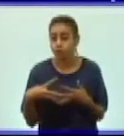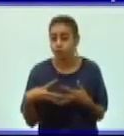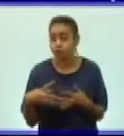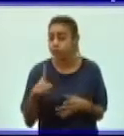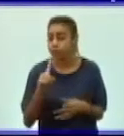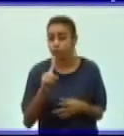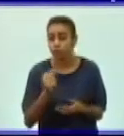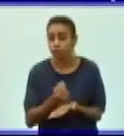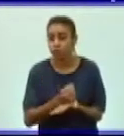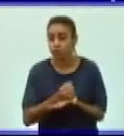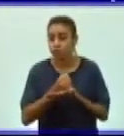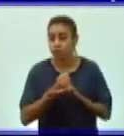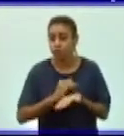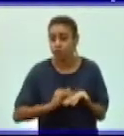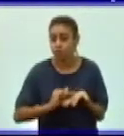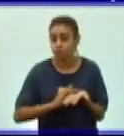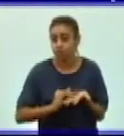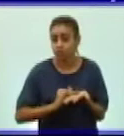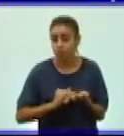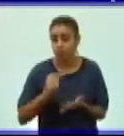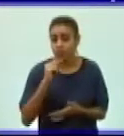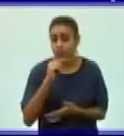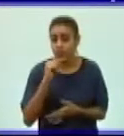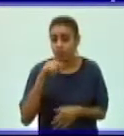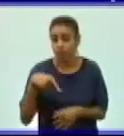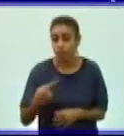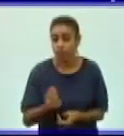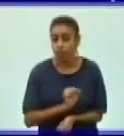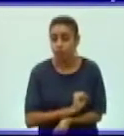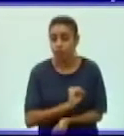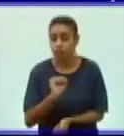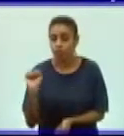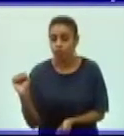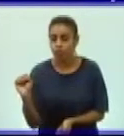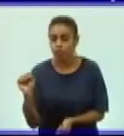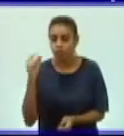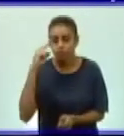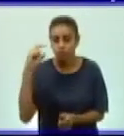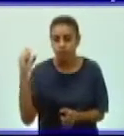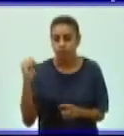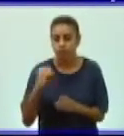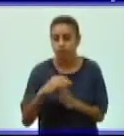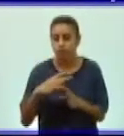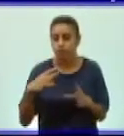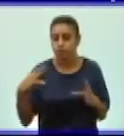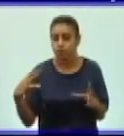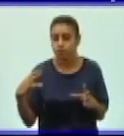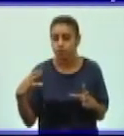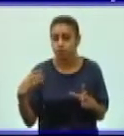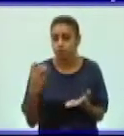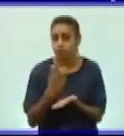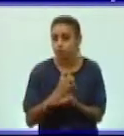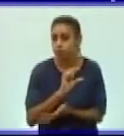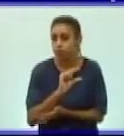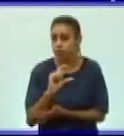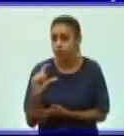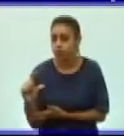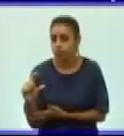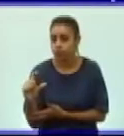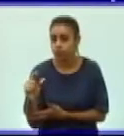había alcanzado diferentes logros, incluso en la ciencia, en la educación, en la salud. Además, ustedes vieron allí los viajes que se pudieron